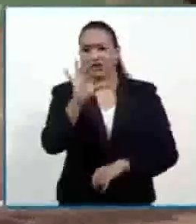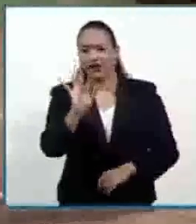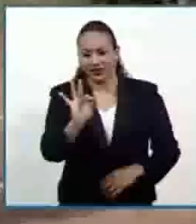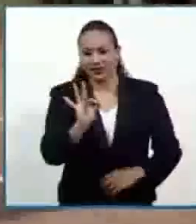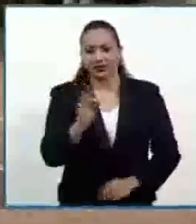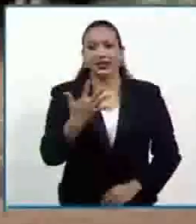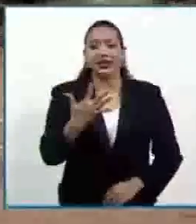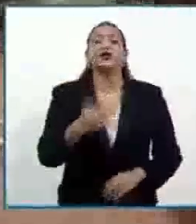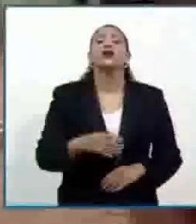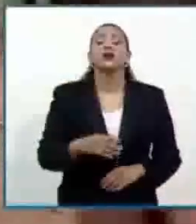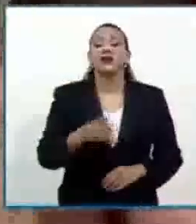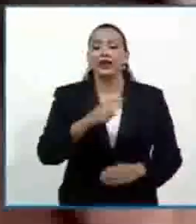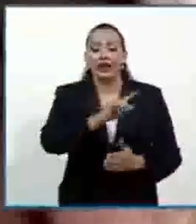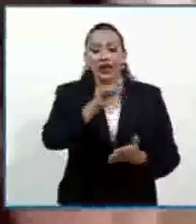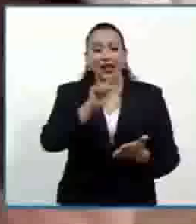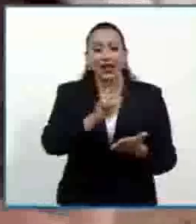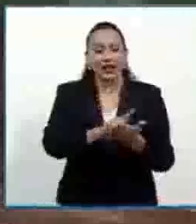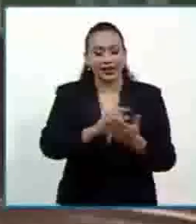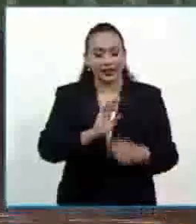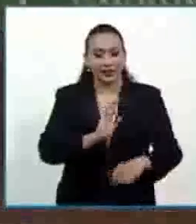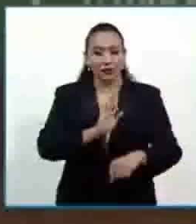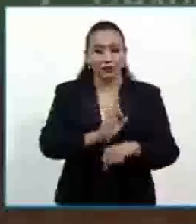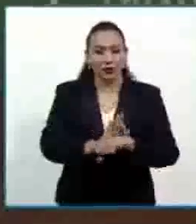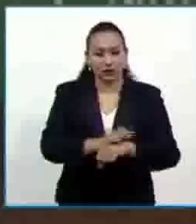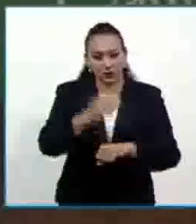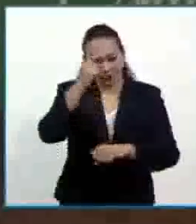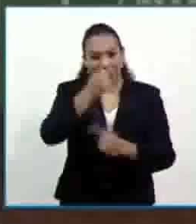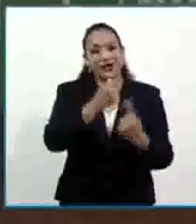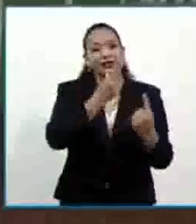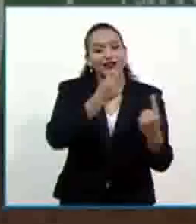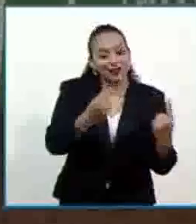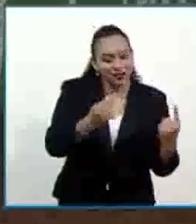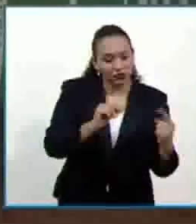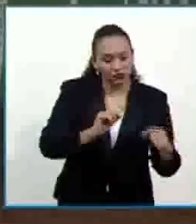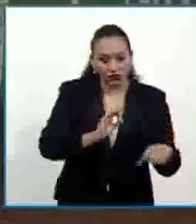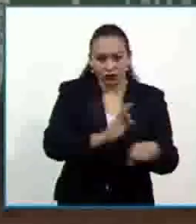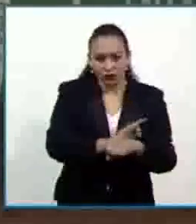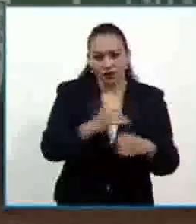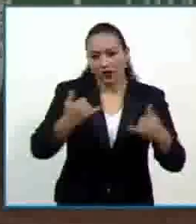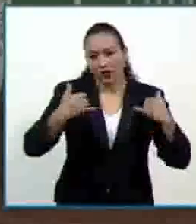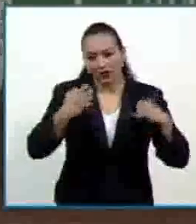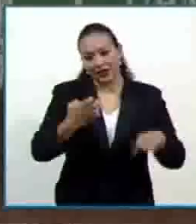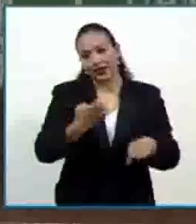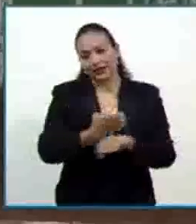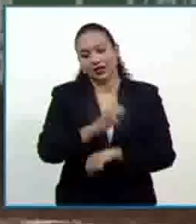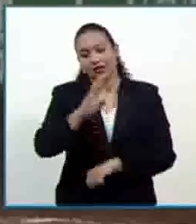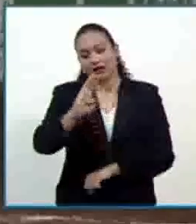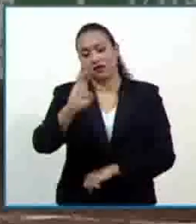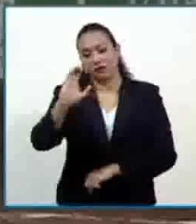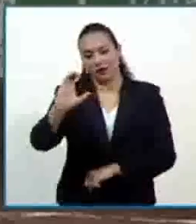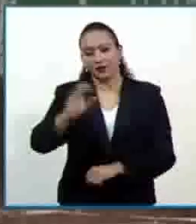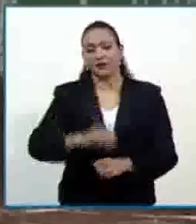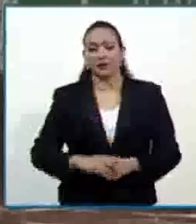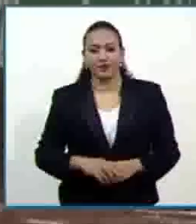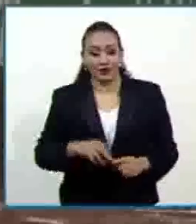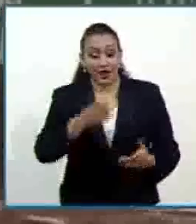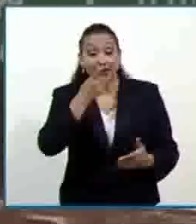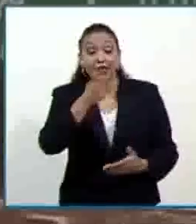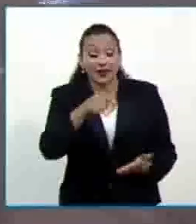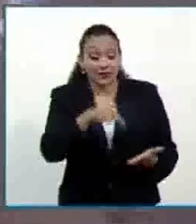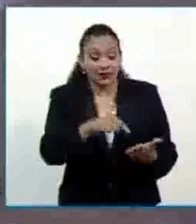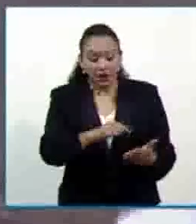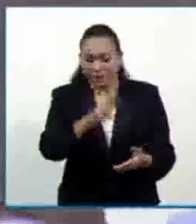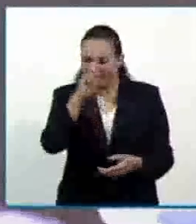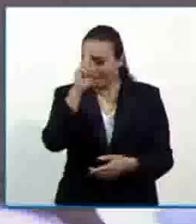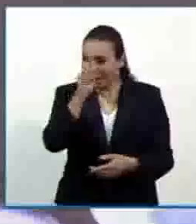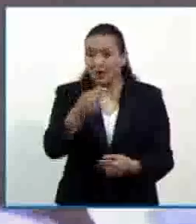45 de la Ley de Protección y Defensa de Derechos de las Niñas, Niños y Adolescentes del Estado de Baja California, que prohibía el acceso